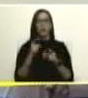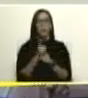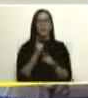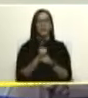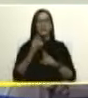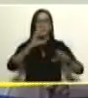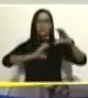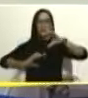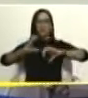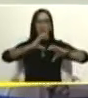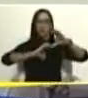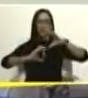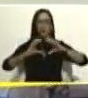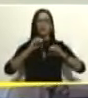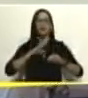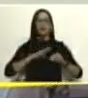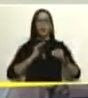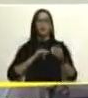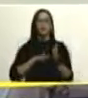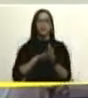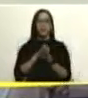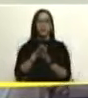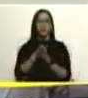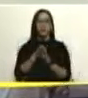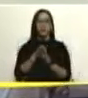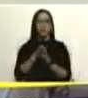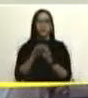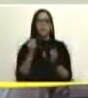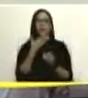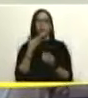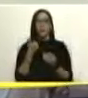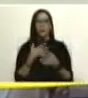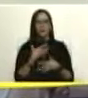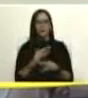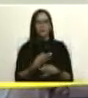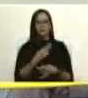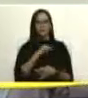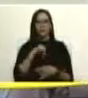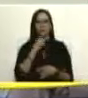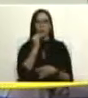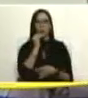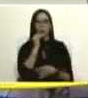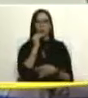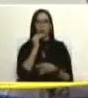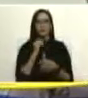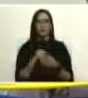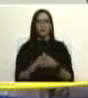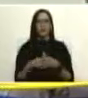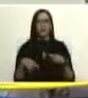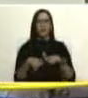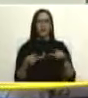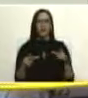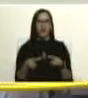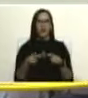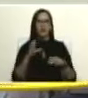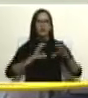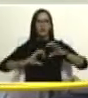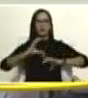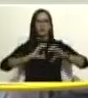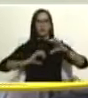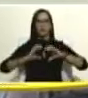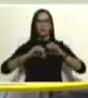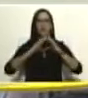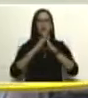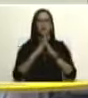los retos científicos que estamos desarrollando para mejorar el interés de nuestros jóvenes en las áreas científicas. música, todos los